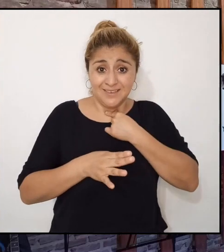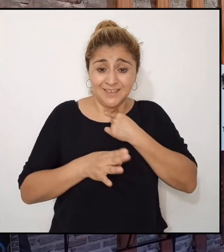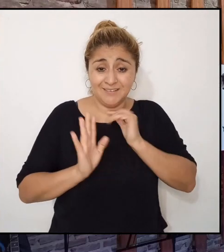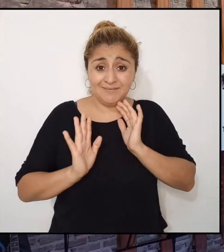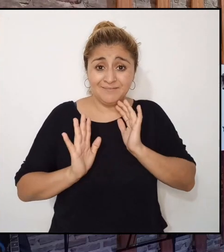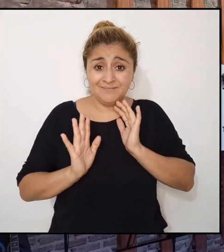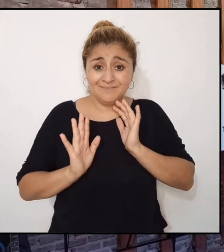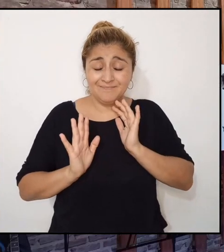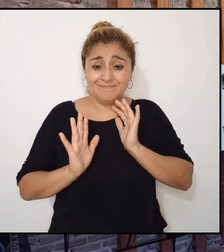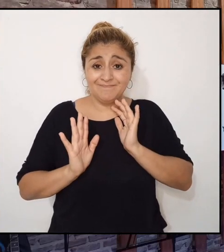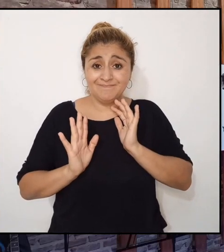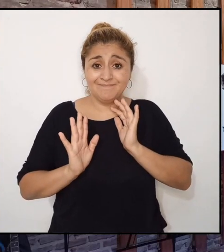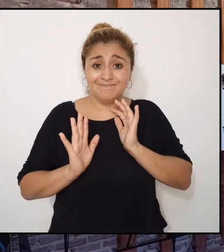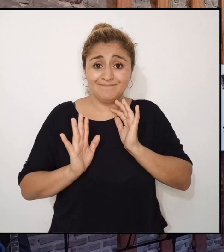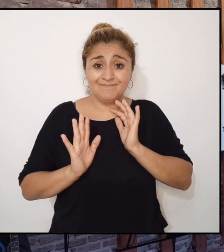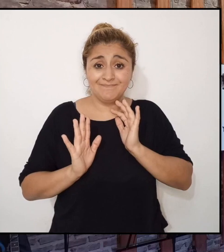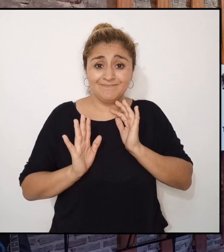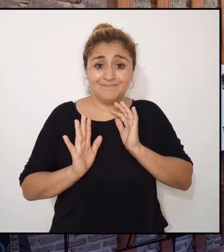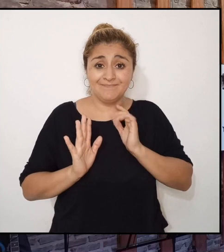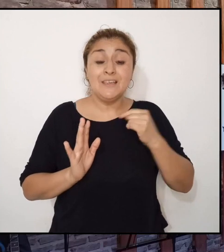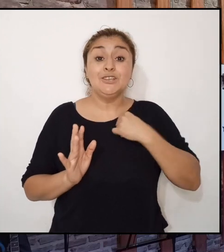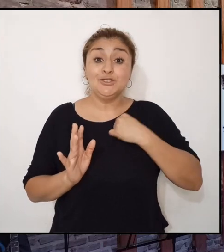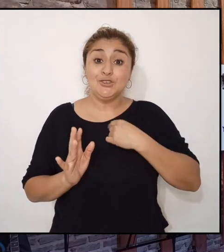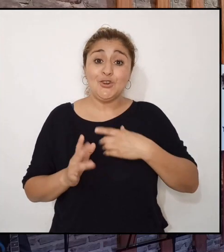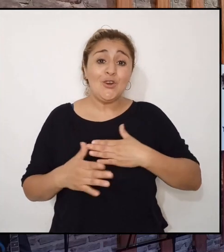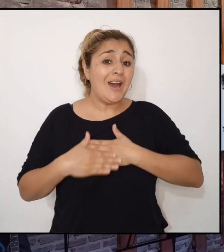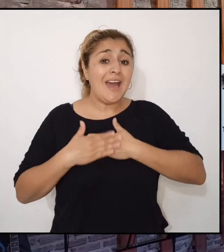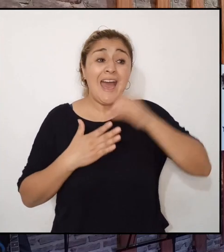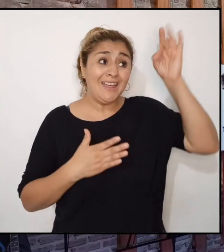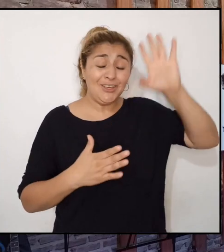Yo amo a Dios.